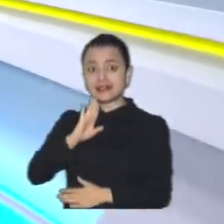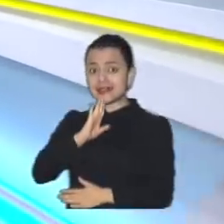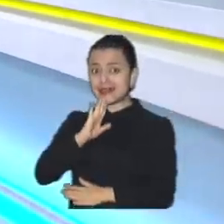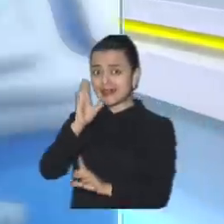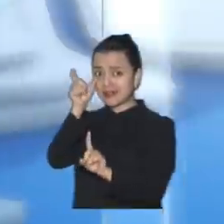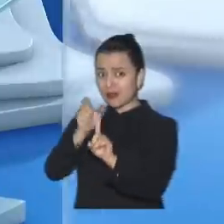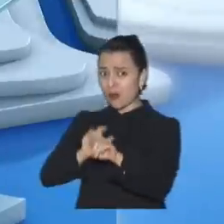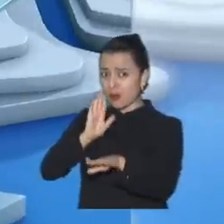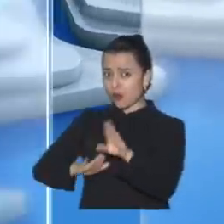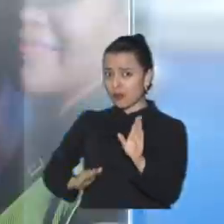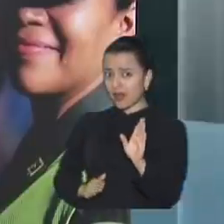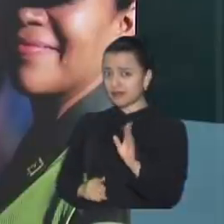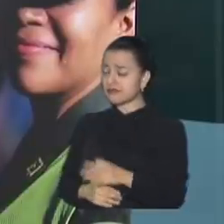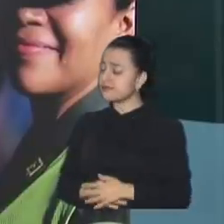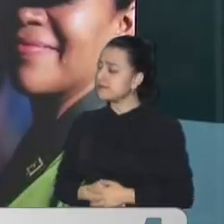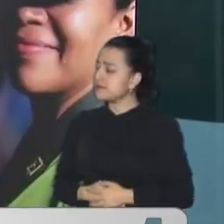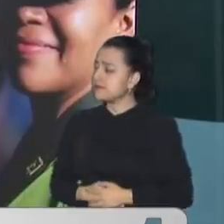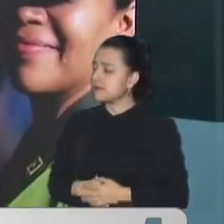detenido?